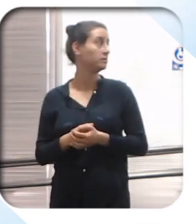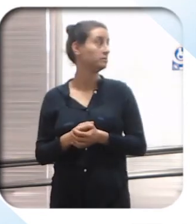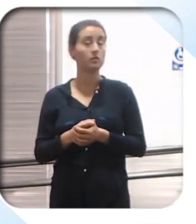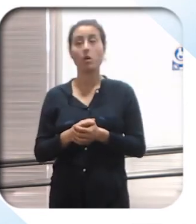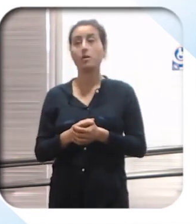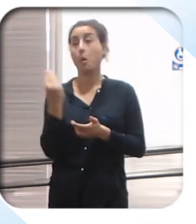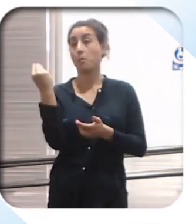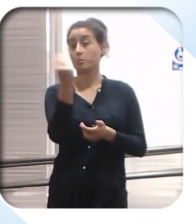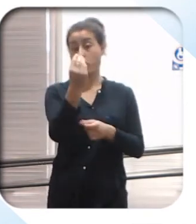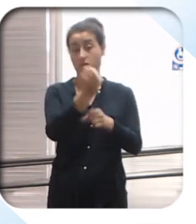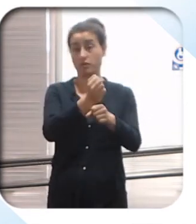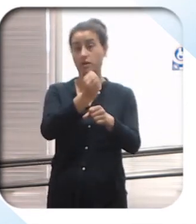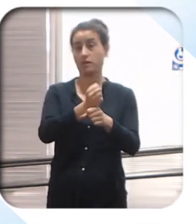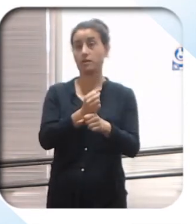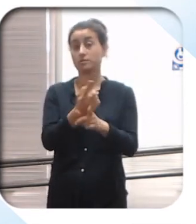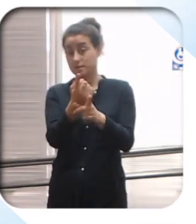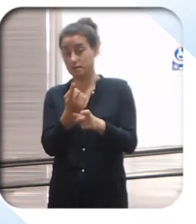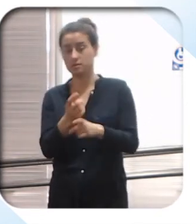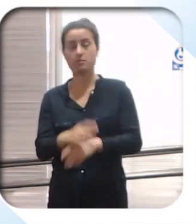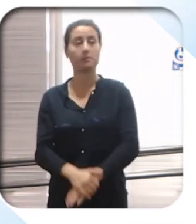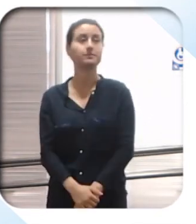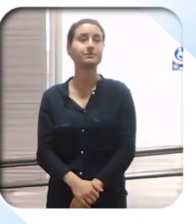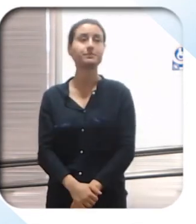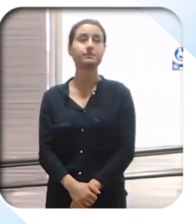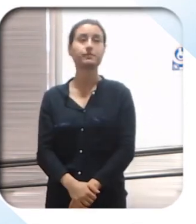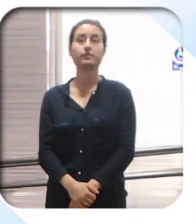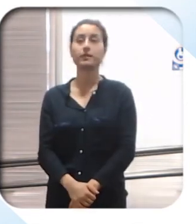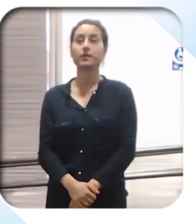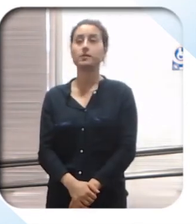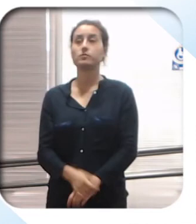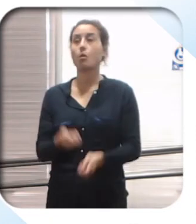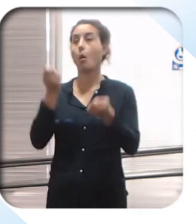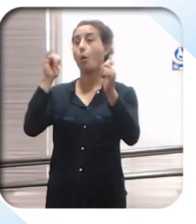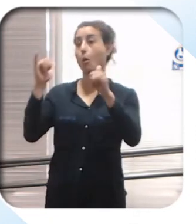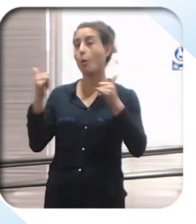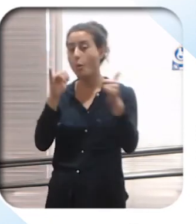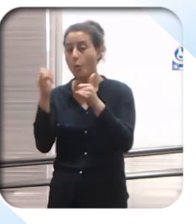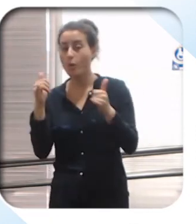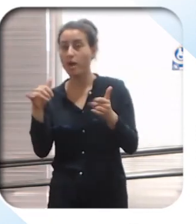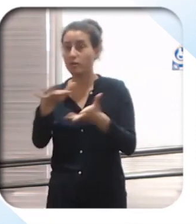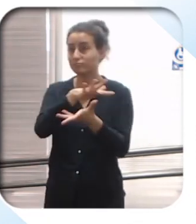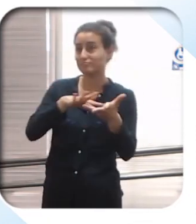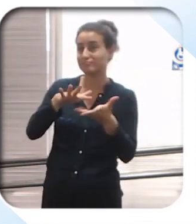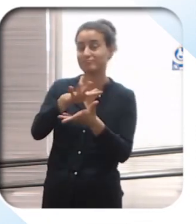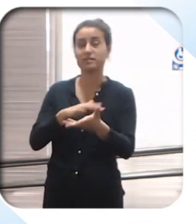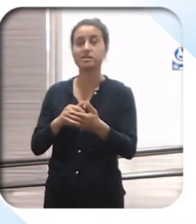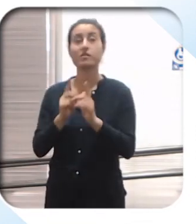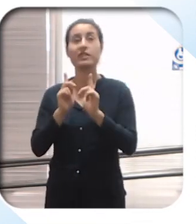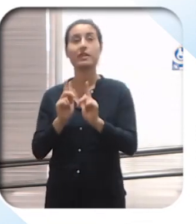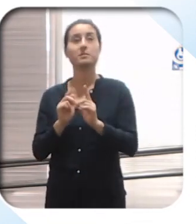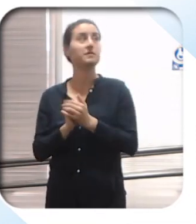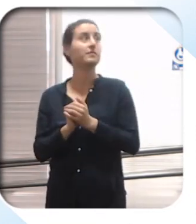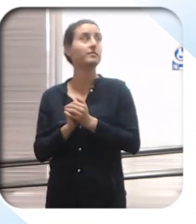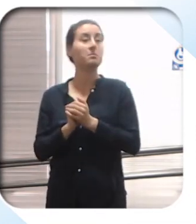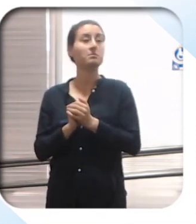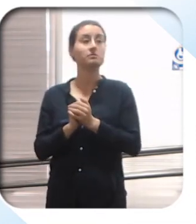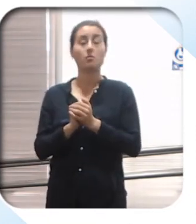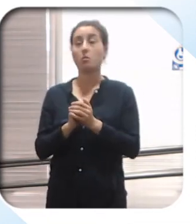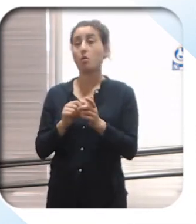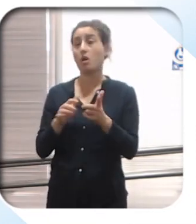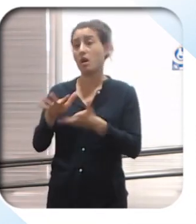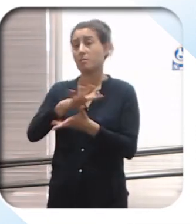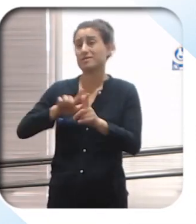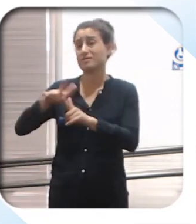puestos de trabajo si es necesario. Bueno, expresión lúdica, ¿verdad? Los espacios de ocio. Se da entonces, como los espacios no están